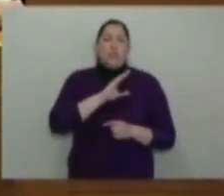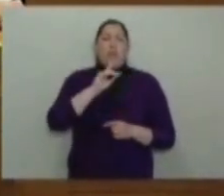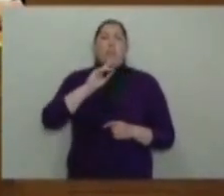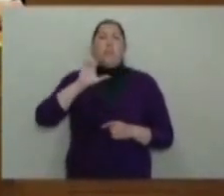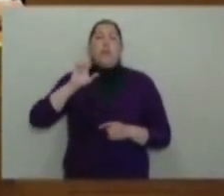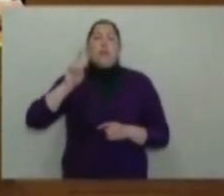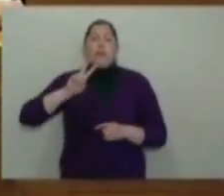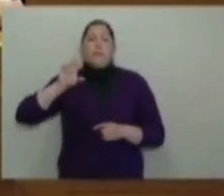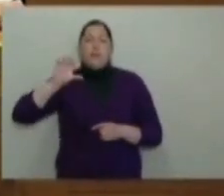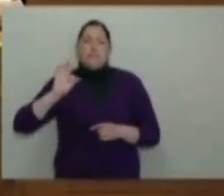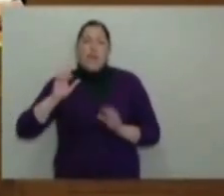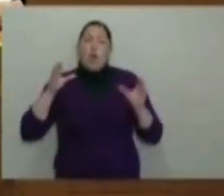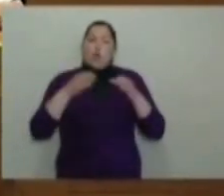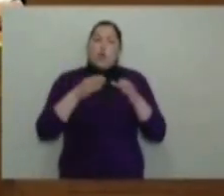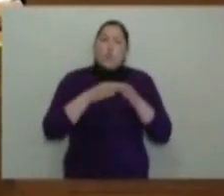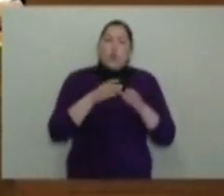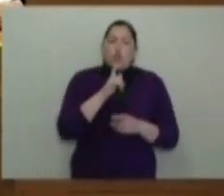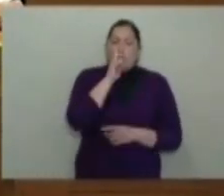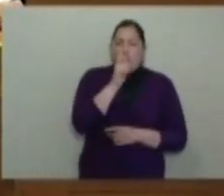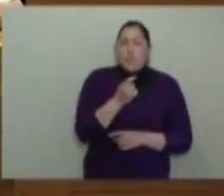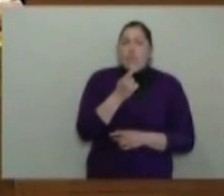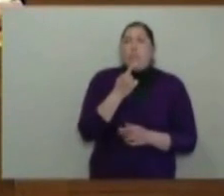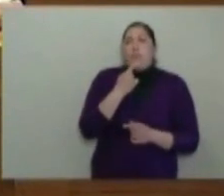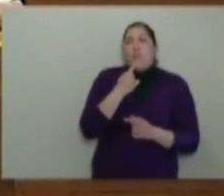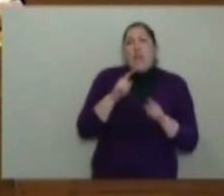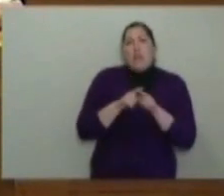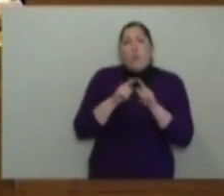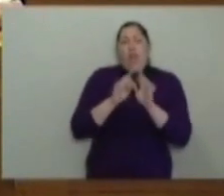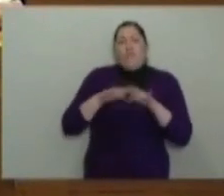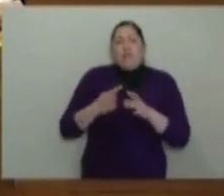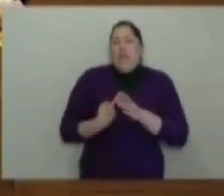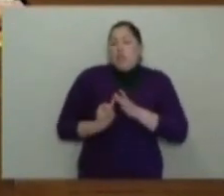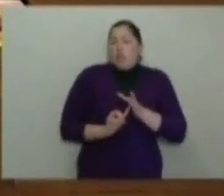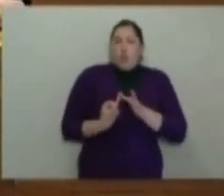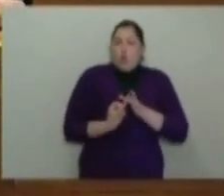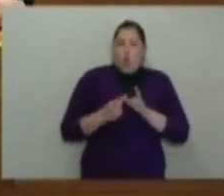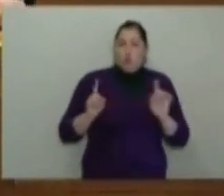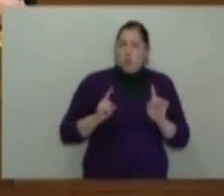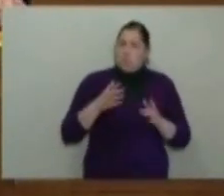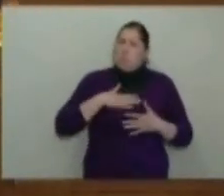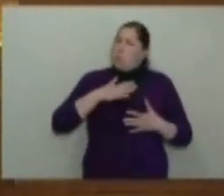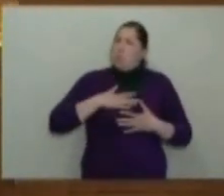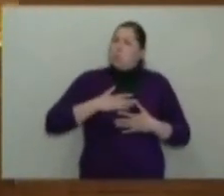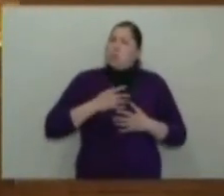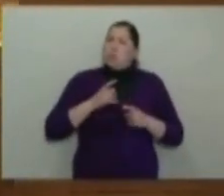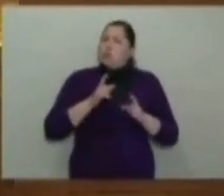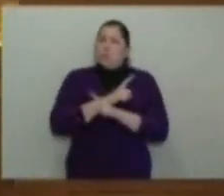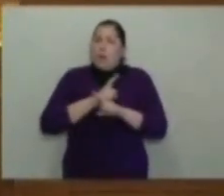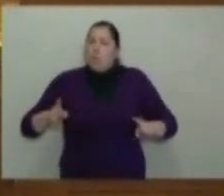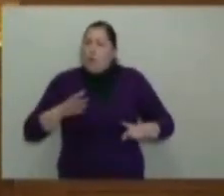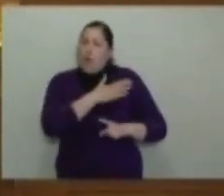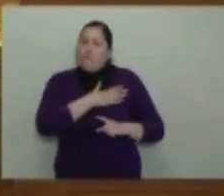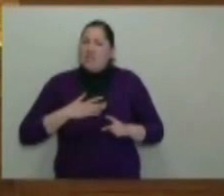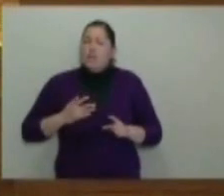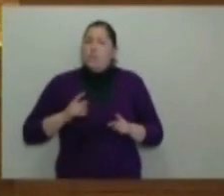portavoz del grupo socialista que pedía que no se les dejase solos nosotros no estamos dispuestos tampoco somos un grupo muy pequeño tampoco estamos dispuestos a